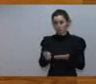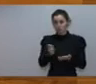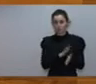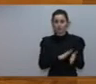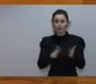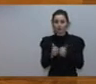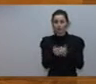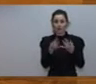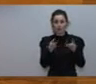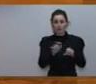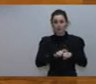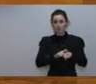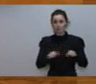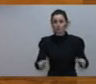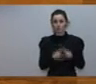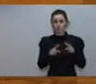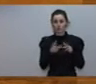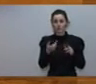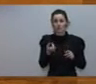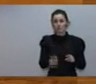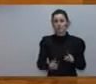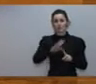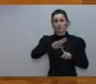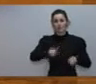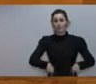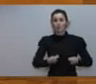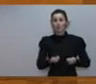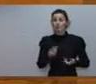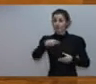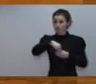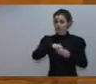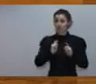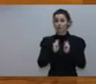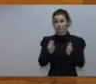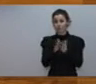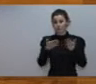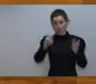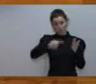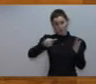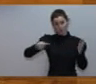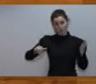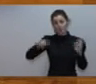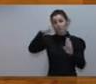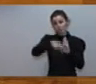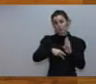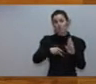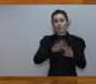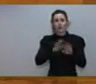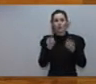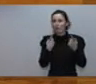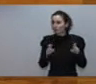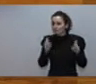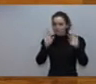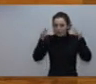priorizar los aspectos sociales y medioambientales en su pliego de licitación sin necesidad de atender